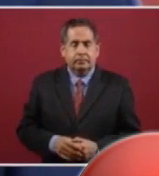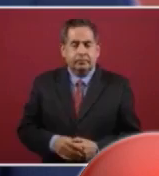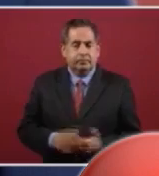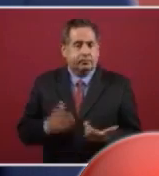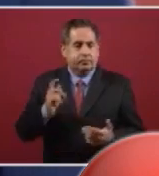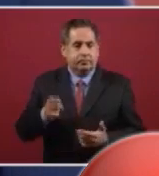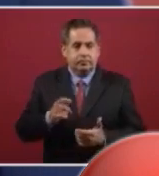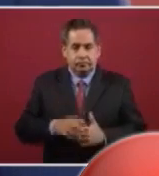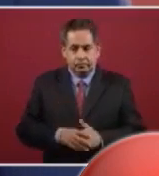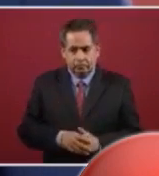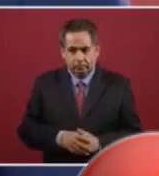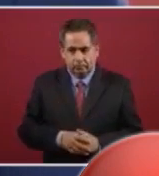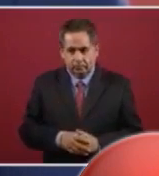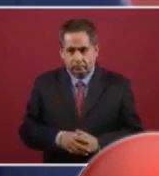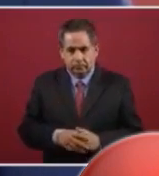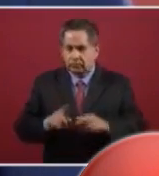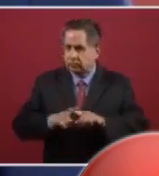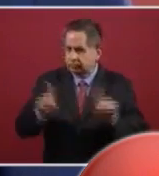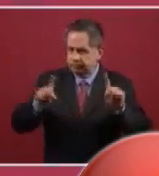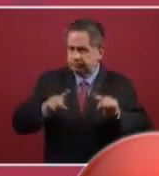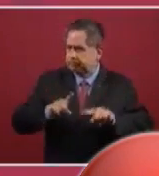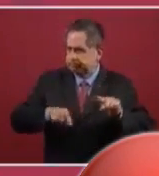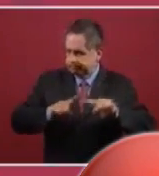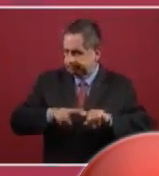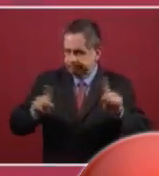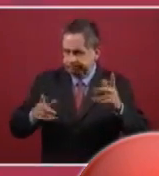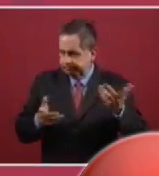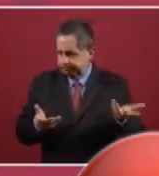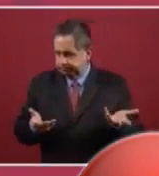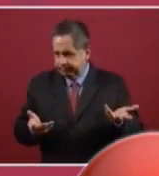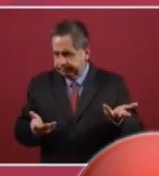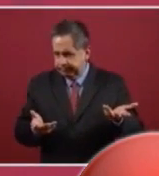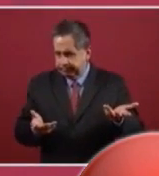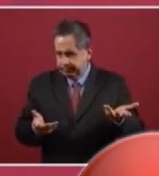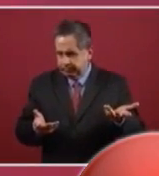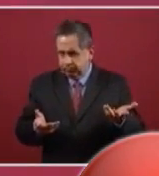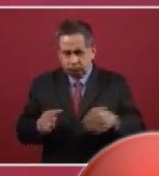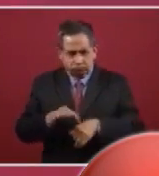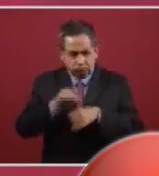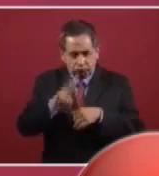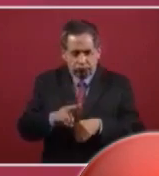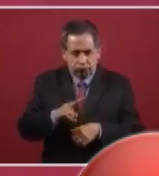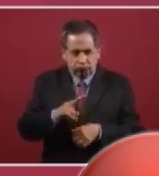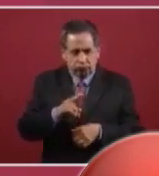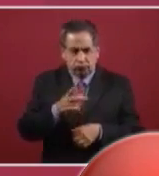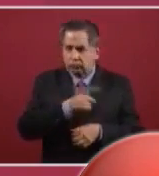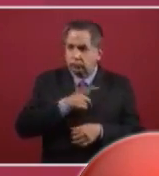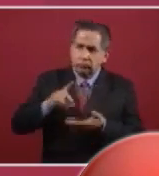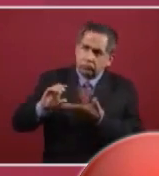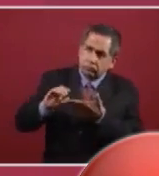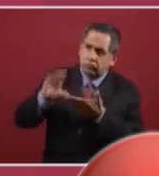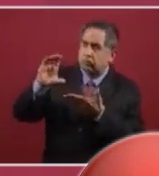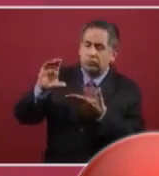Entonces, ¿cuál es la diferencia? Que en términos reales no aumenta la deuda